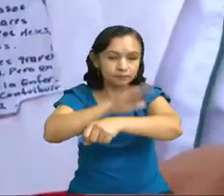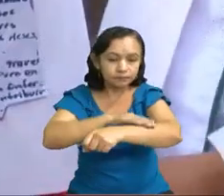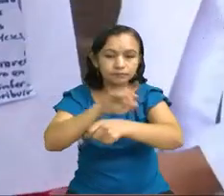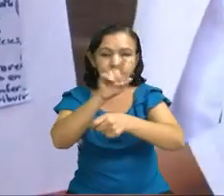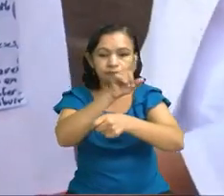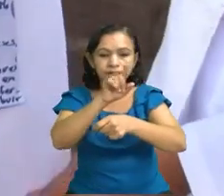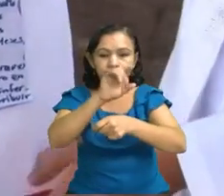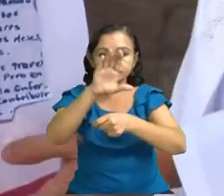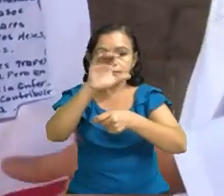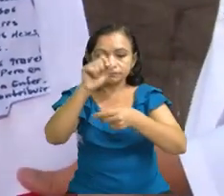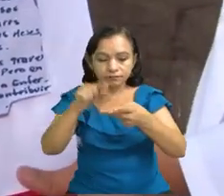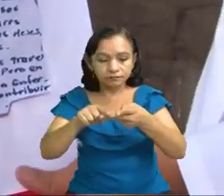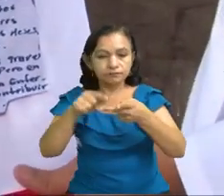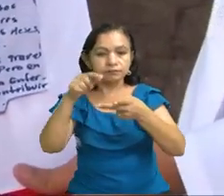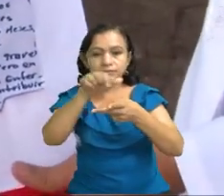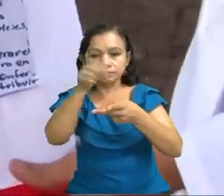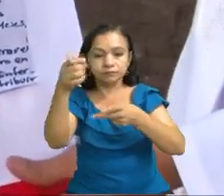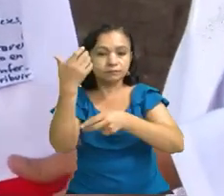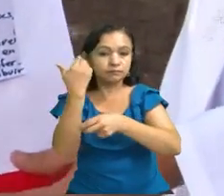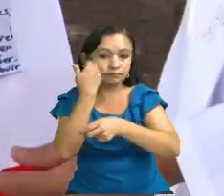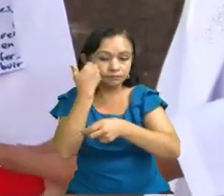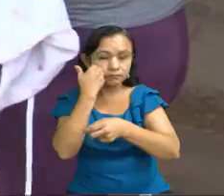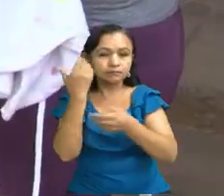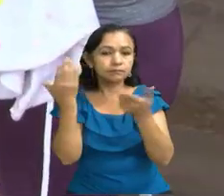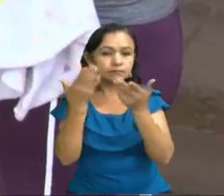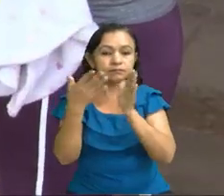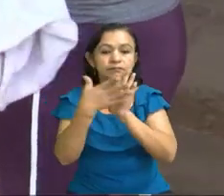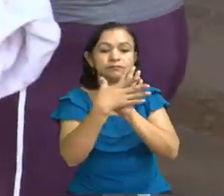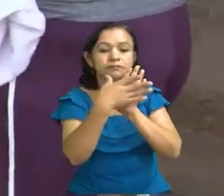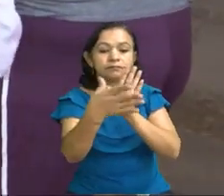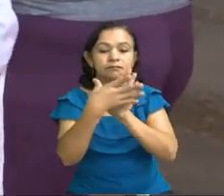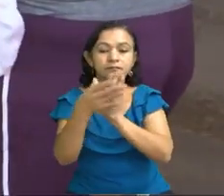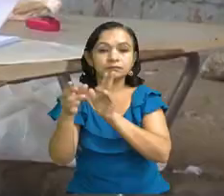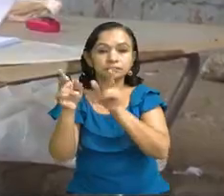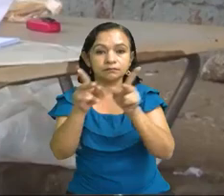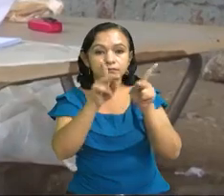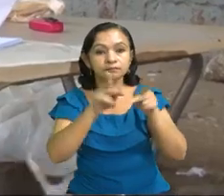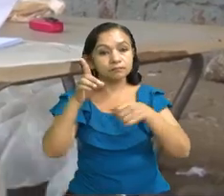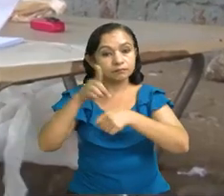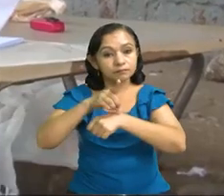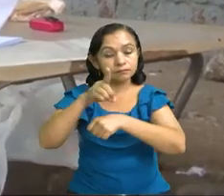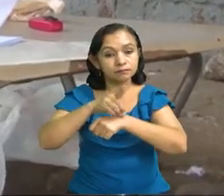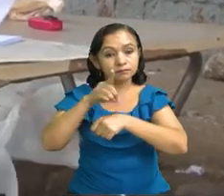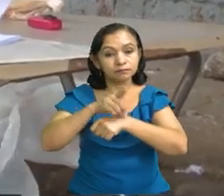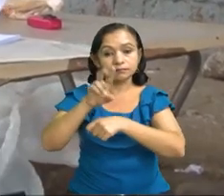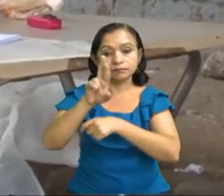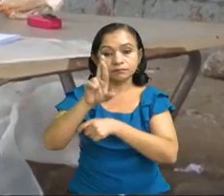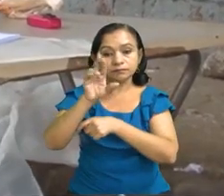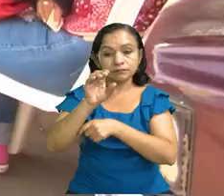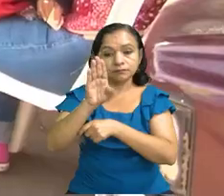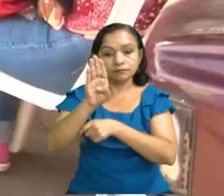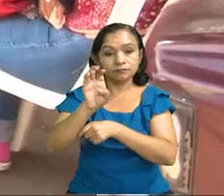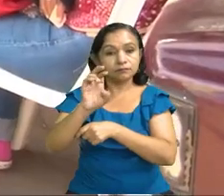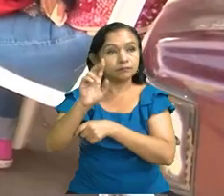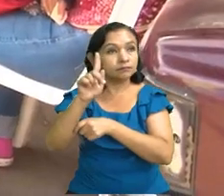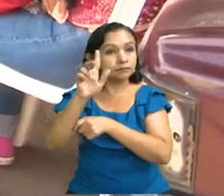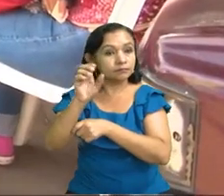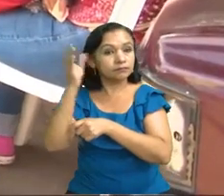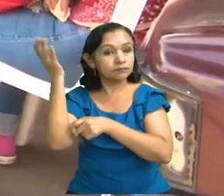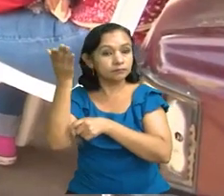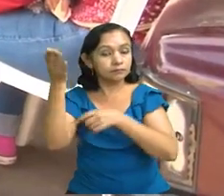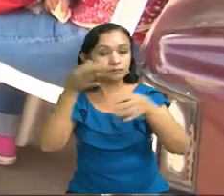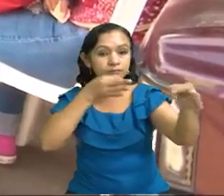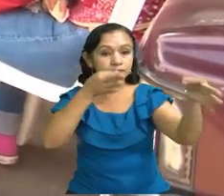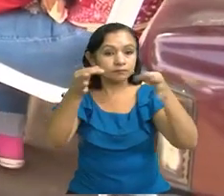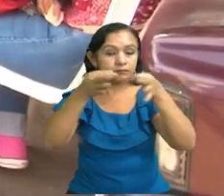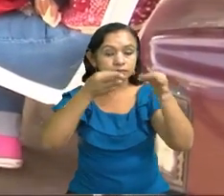y chikungunya y cómo evitar el contagio. Personal médico del Centro de Salud Roberto Herrera brindaron capacitación a los